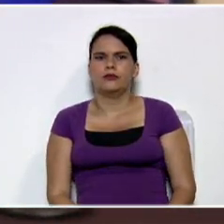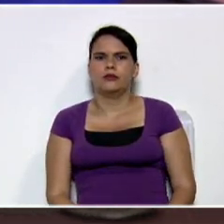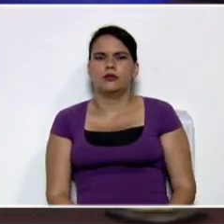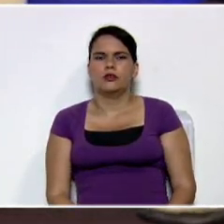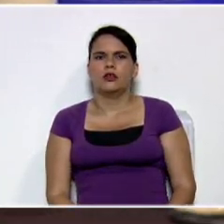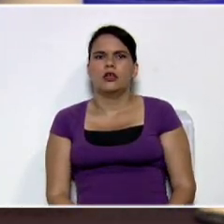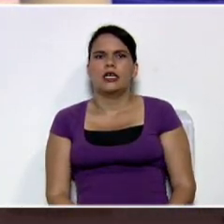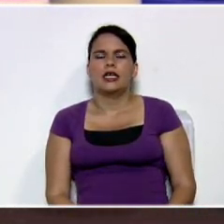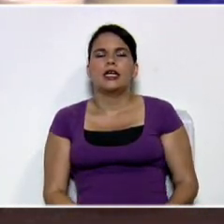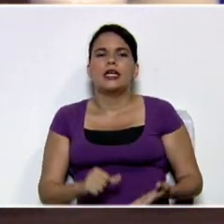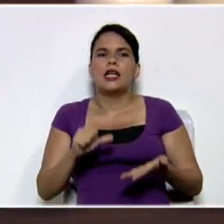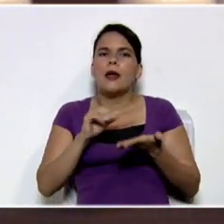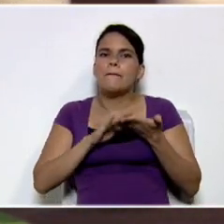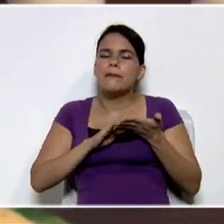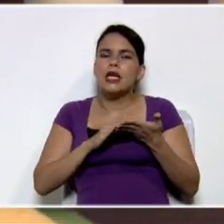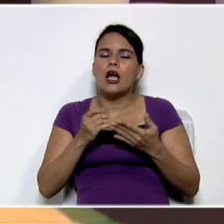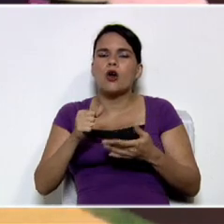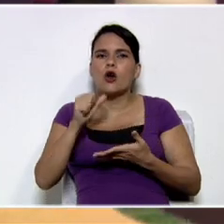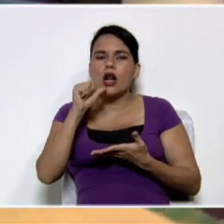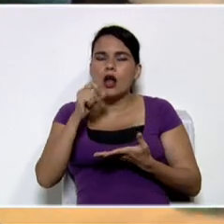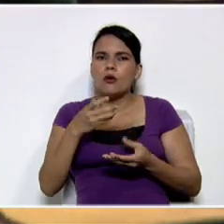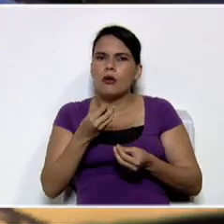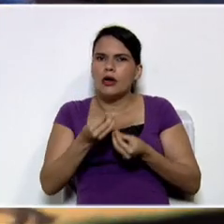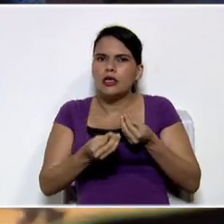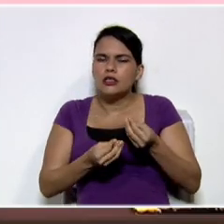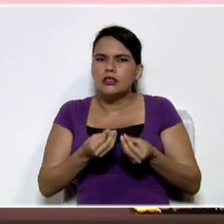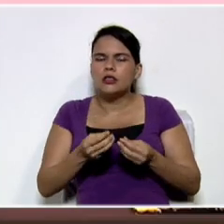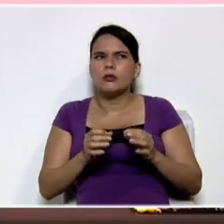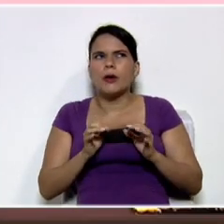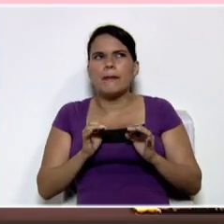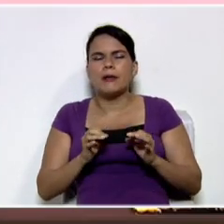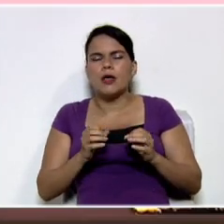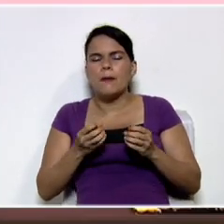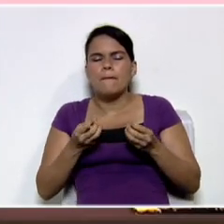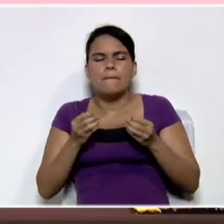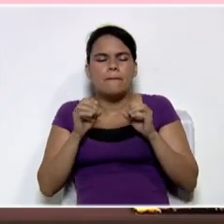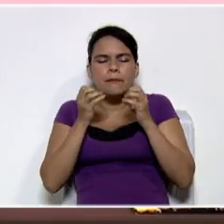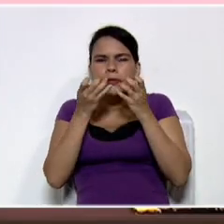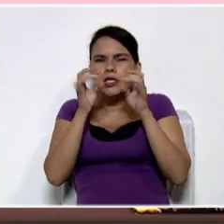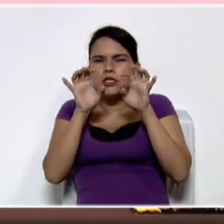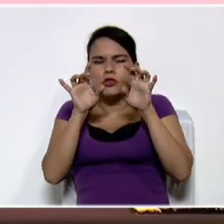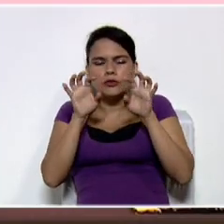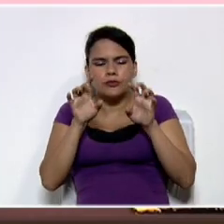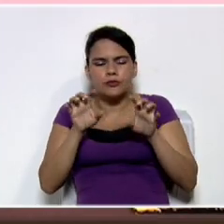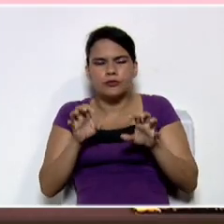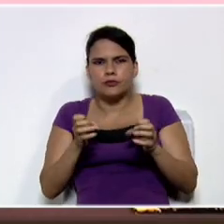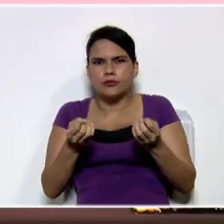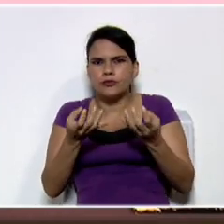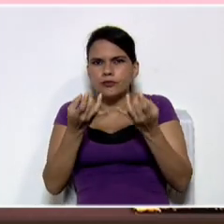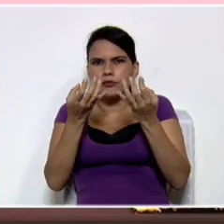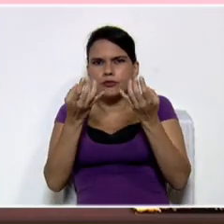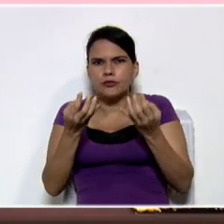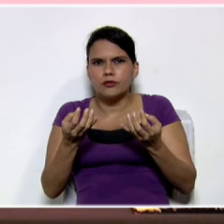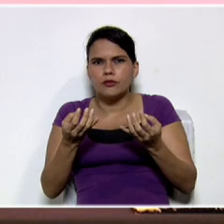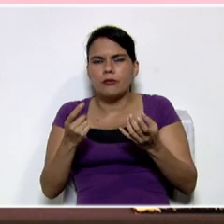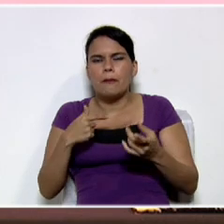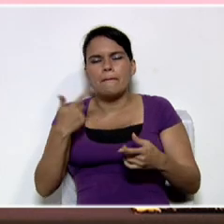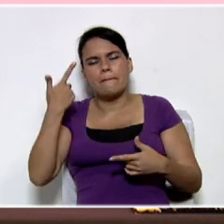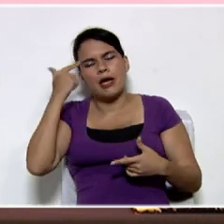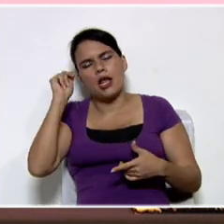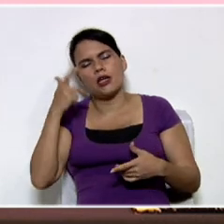el agua nos va a hacer como especie de un brillo y un sellador para que